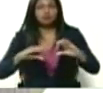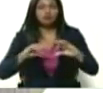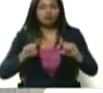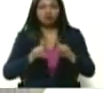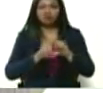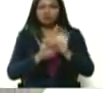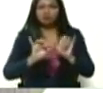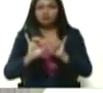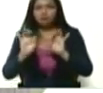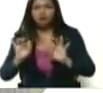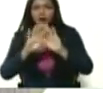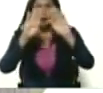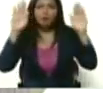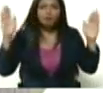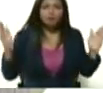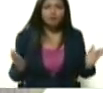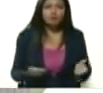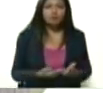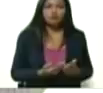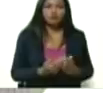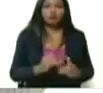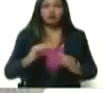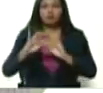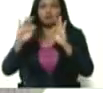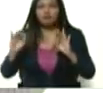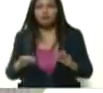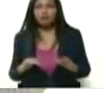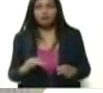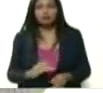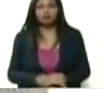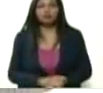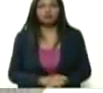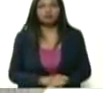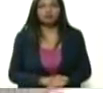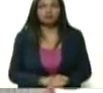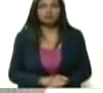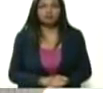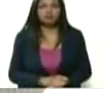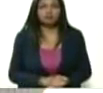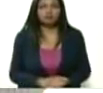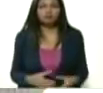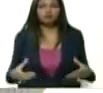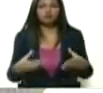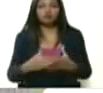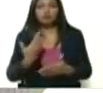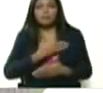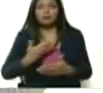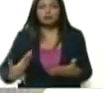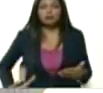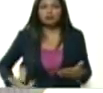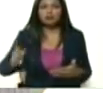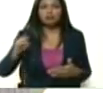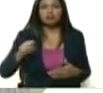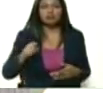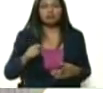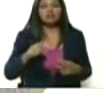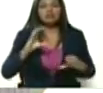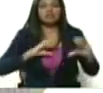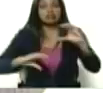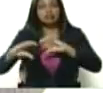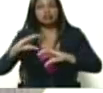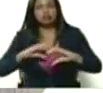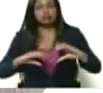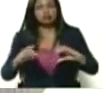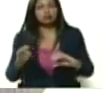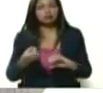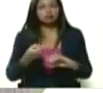mundial sobre posibles tratamientos. La Comisión Presidencial de Científicos está